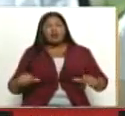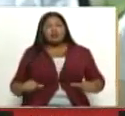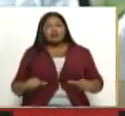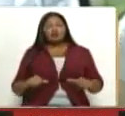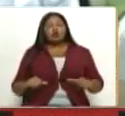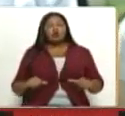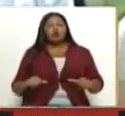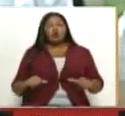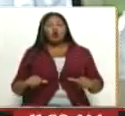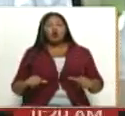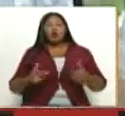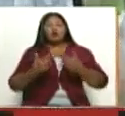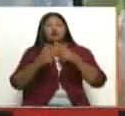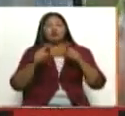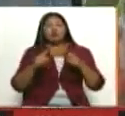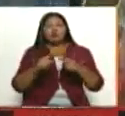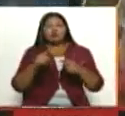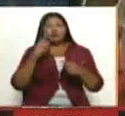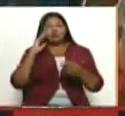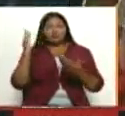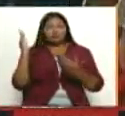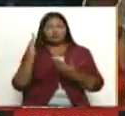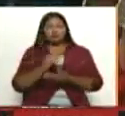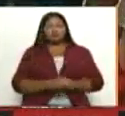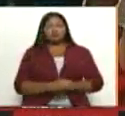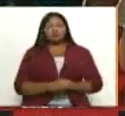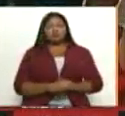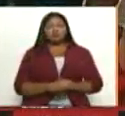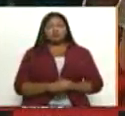Monseñor Darío Monsalve.